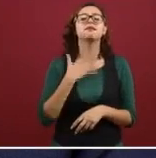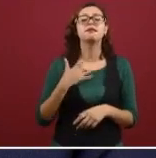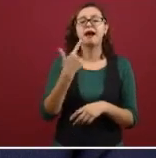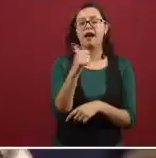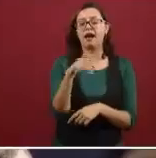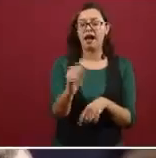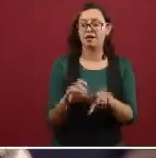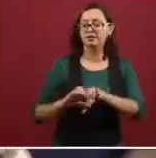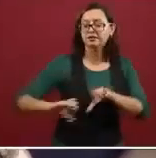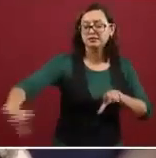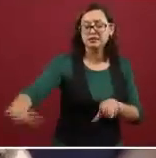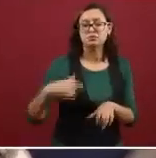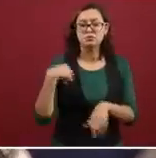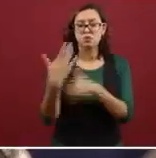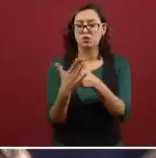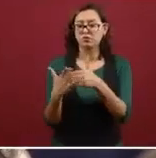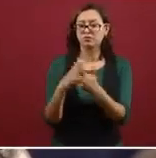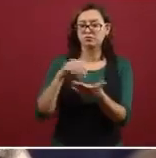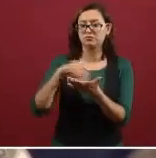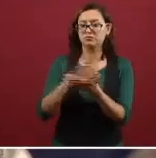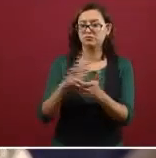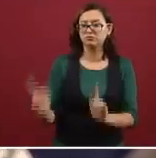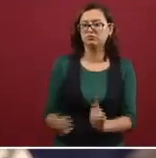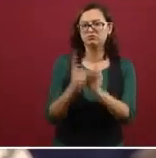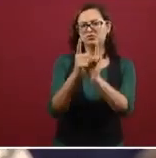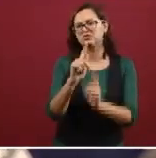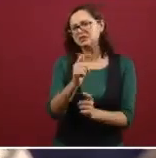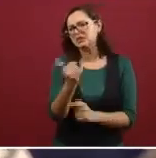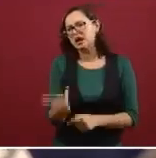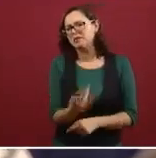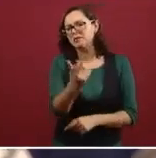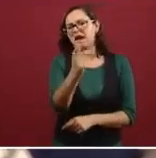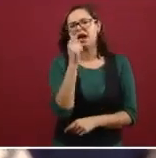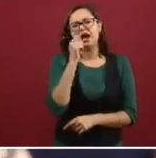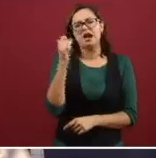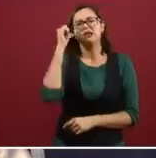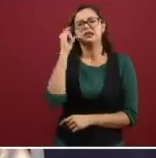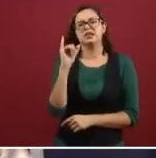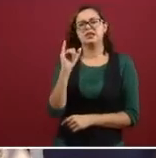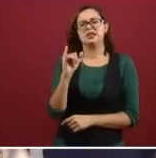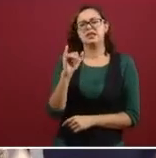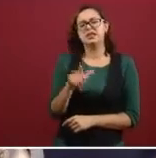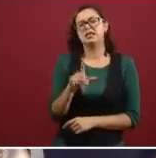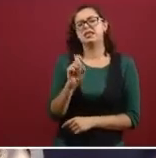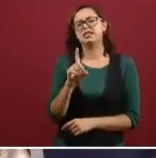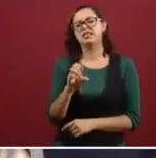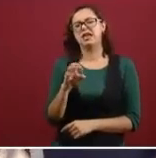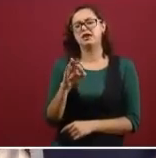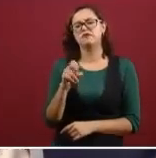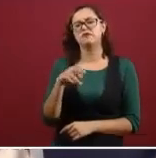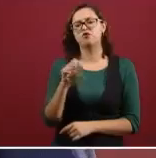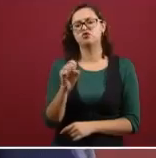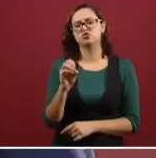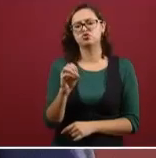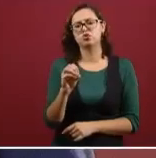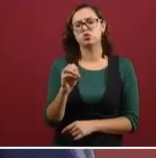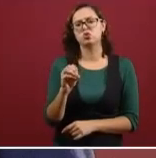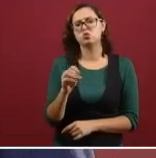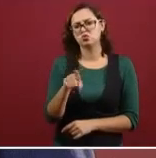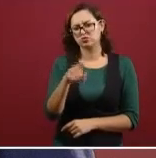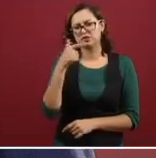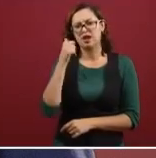tiene previsto un encuentro, y preguntarle si ayer se reunió con Ildefonso Guajardo en la tarde.